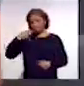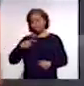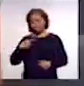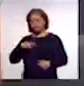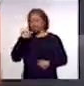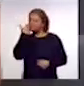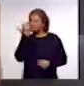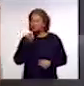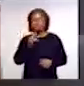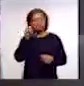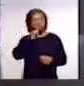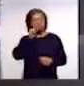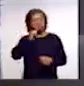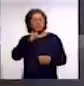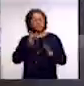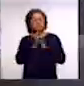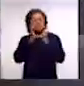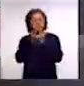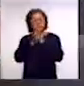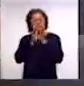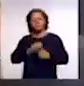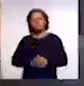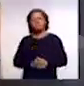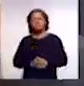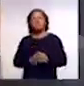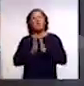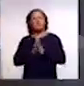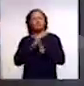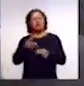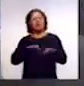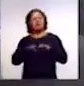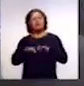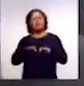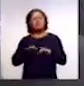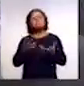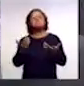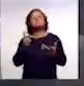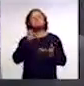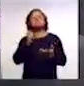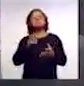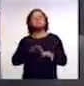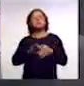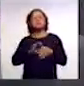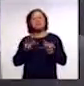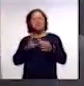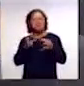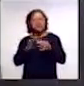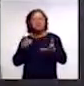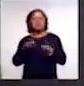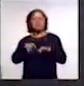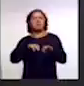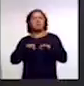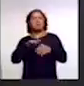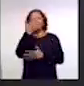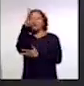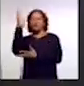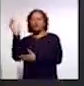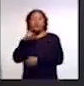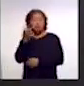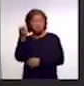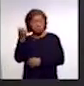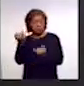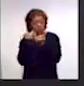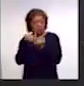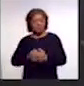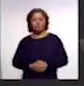participar por favor daniel háblanos también del trabajo que estás haciendo por el medio ambiente también ahí estás trabajando ahora claro sí sí sí de